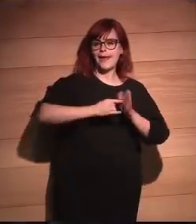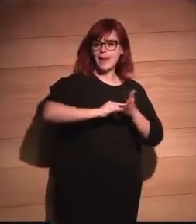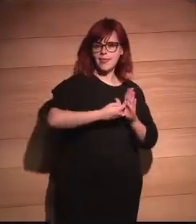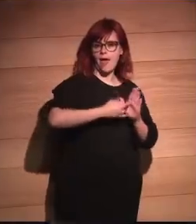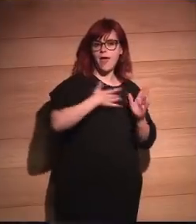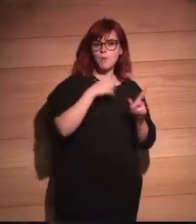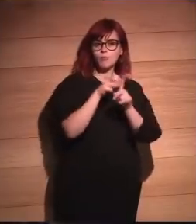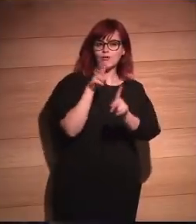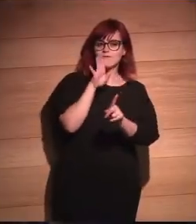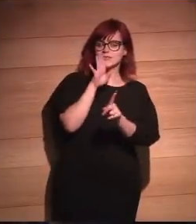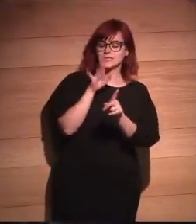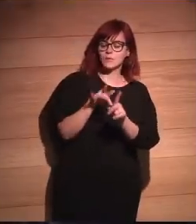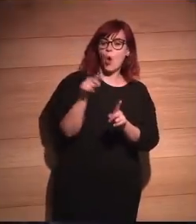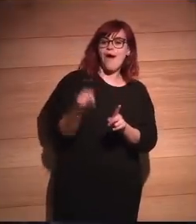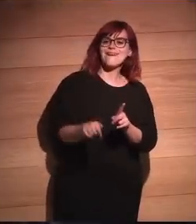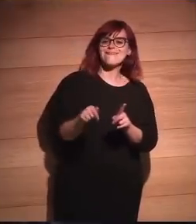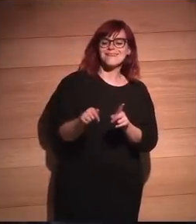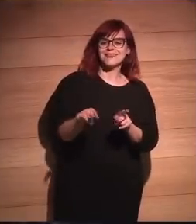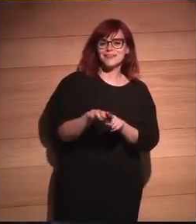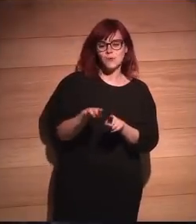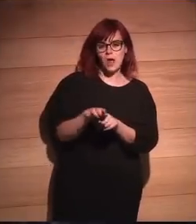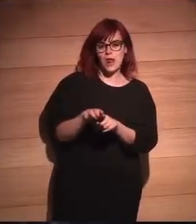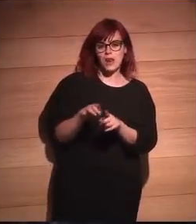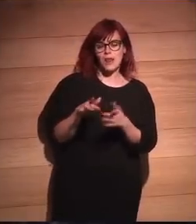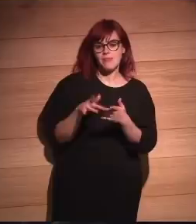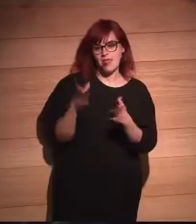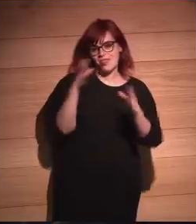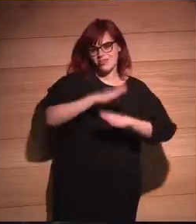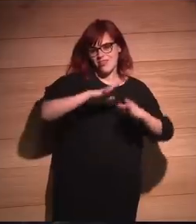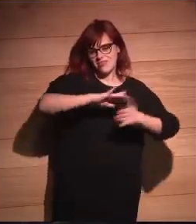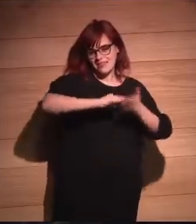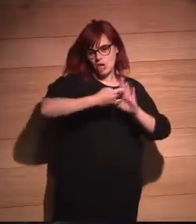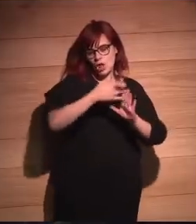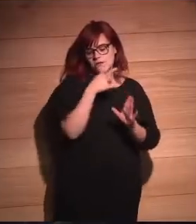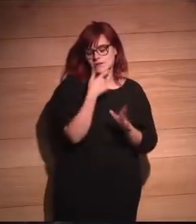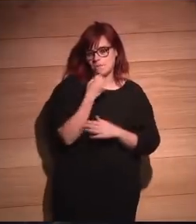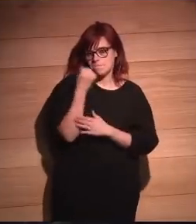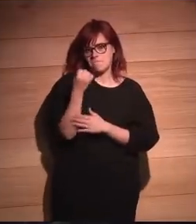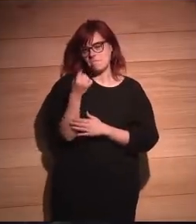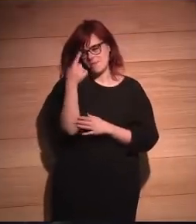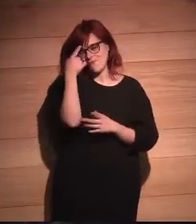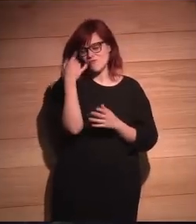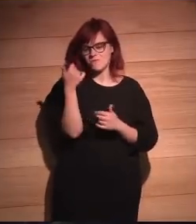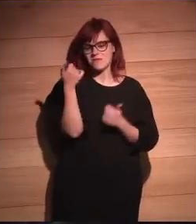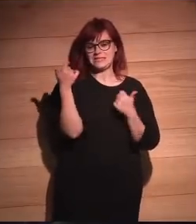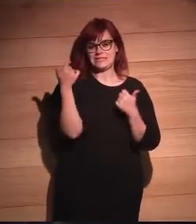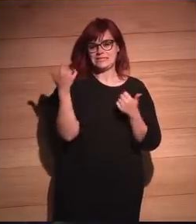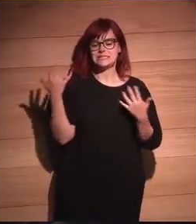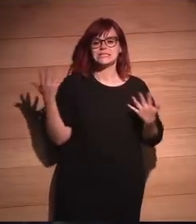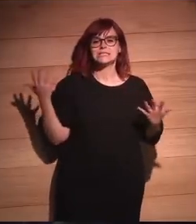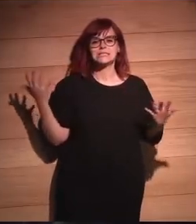O sea, mi visión es muy distinta aquí del resto de la mesa, ¿no? Y digo esto porque,